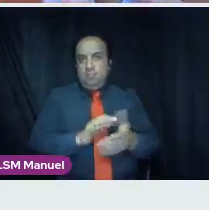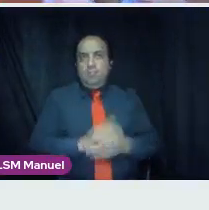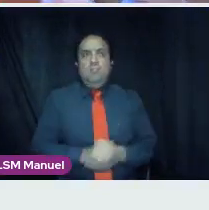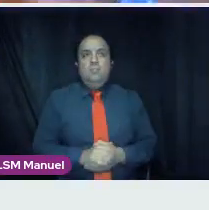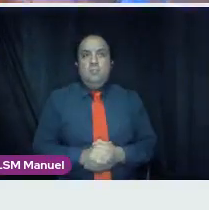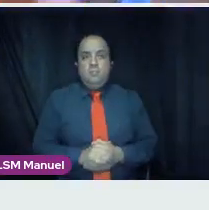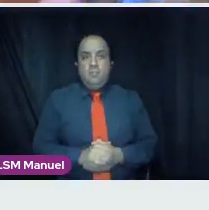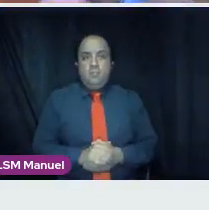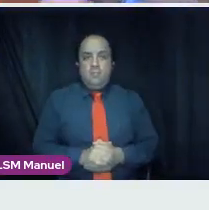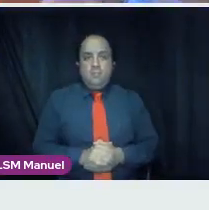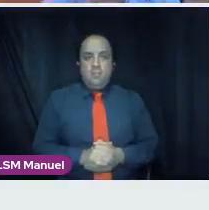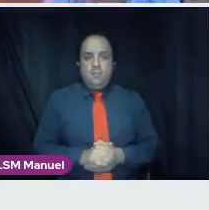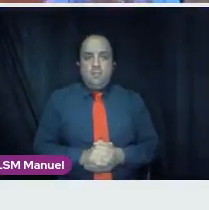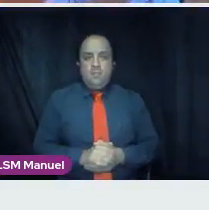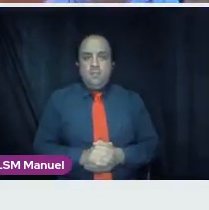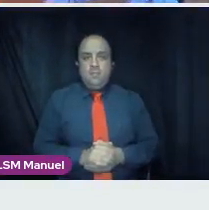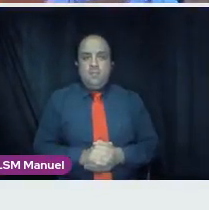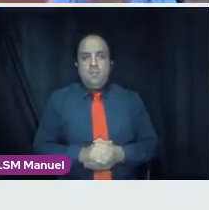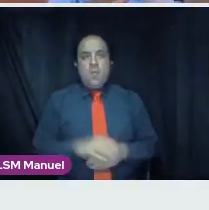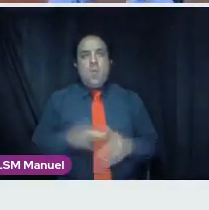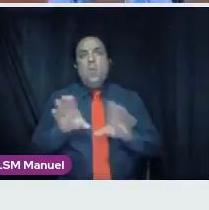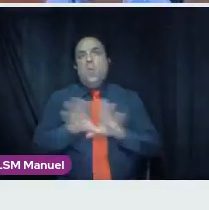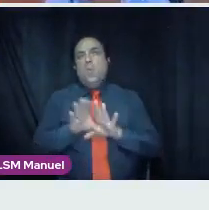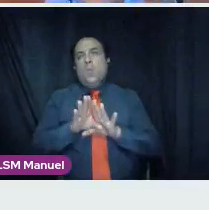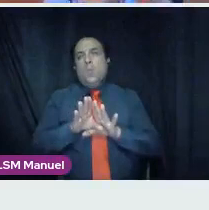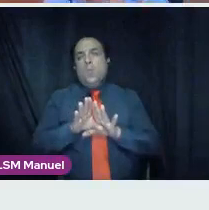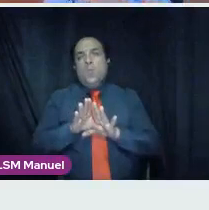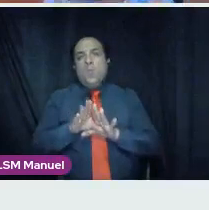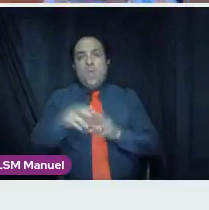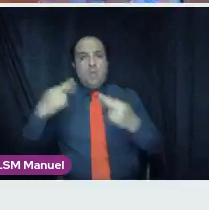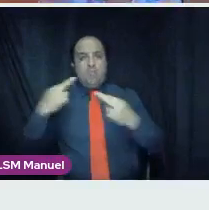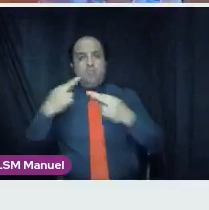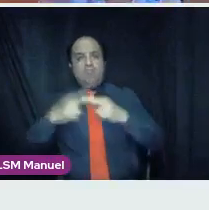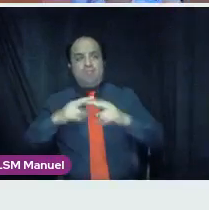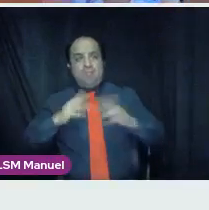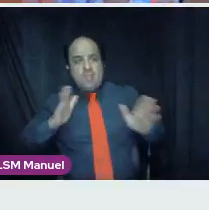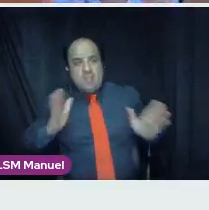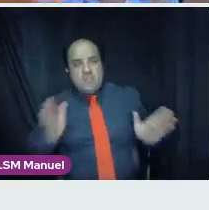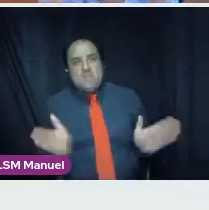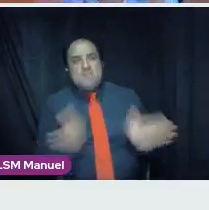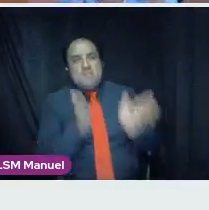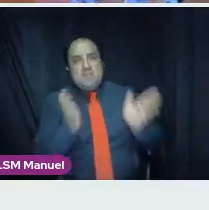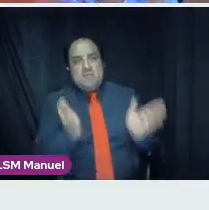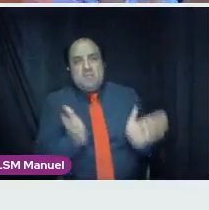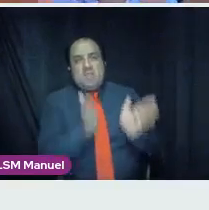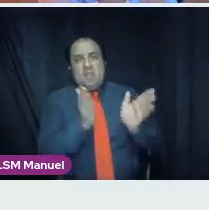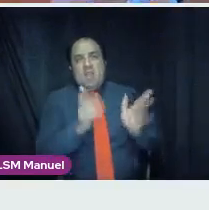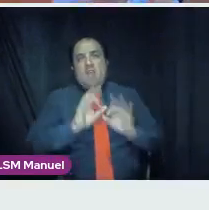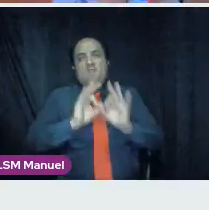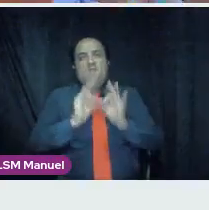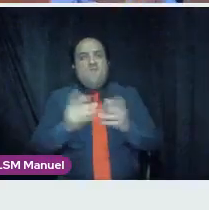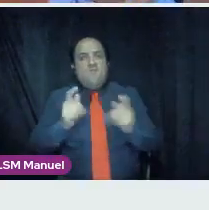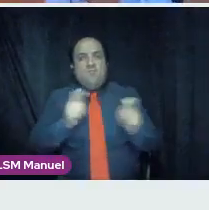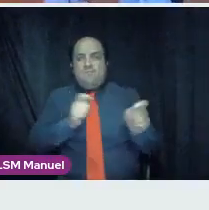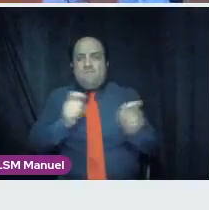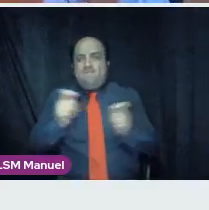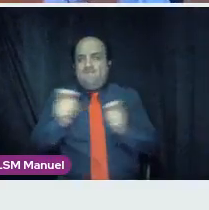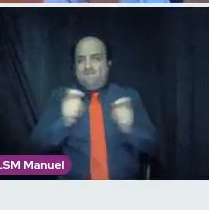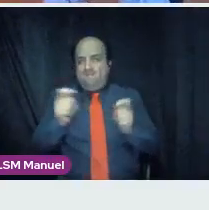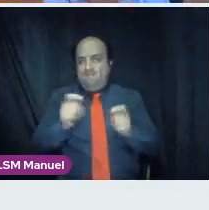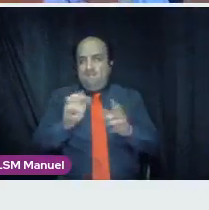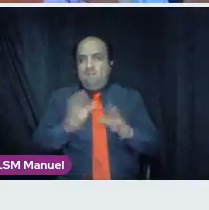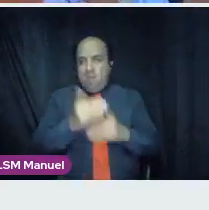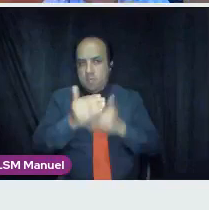como incidimos, como empujamos un poco, de forma muy regulada y sistemática, el